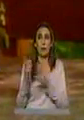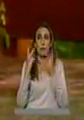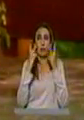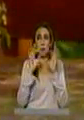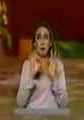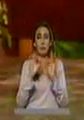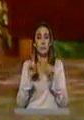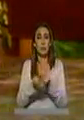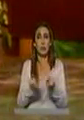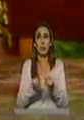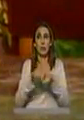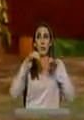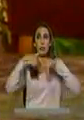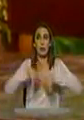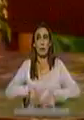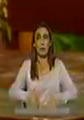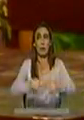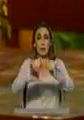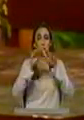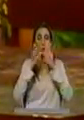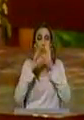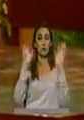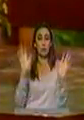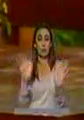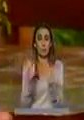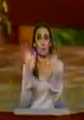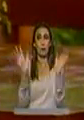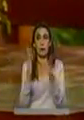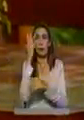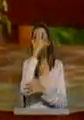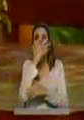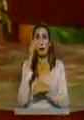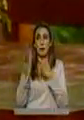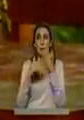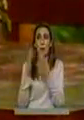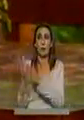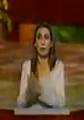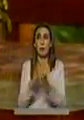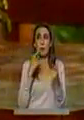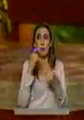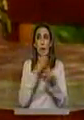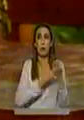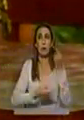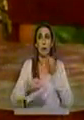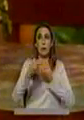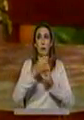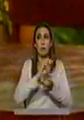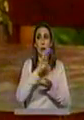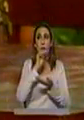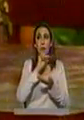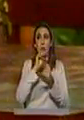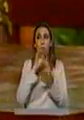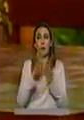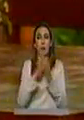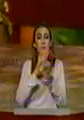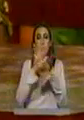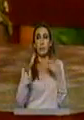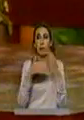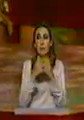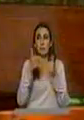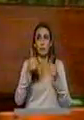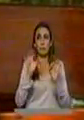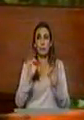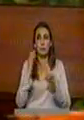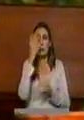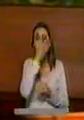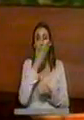De esa manera se estimula el sector esmeraldeño. Me encanta. Gracias, de Esmeralda vienen para acá también, pues nos conviene por todas partes. De acuerdo, lindo.